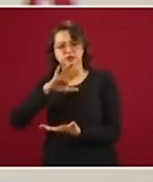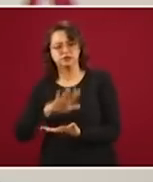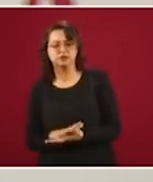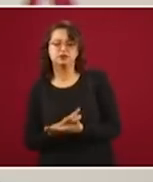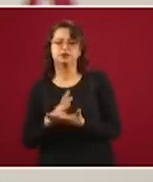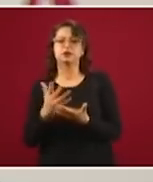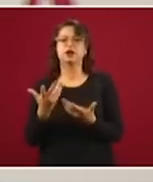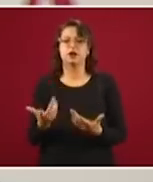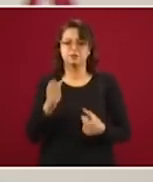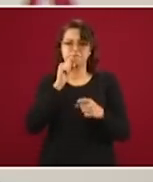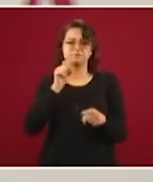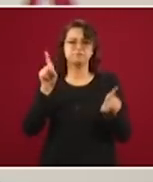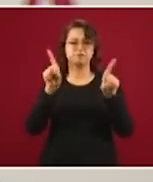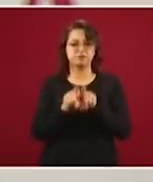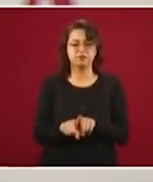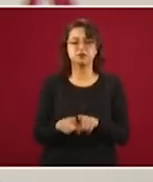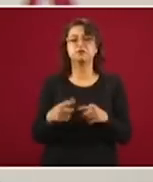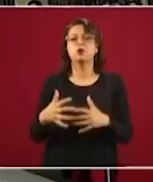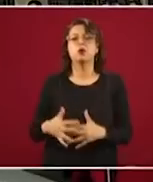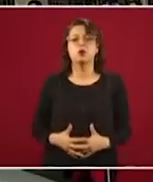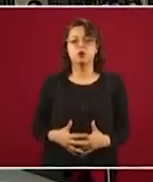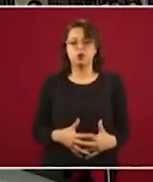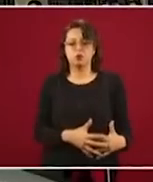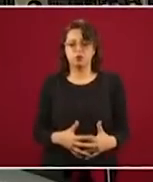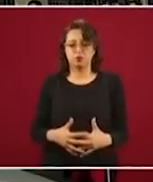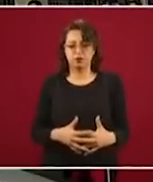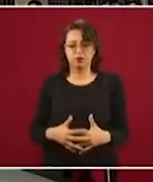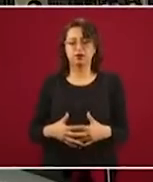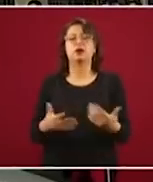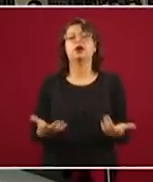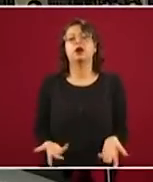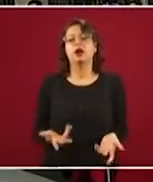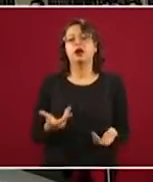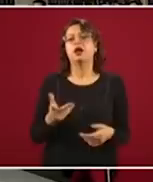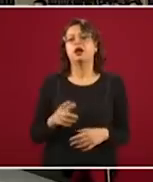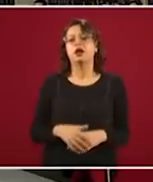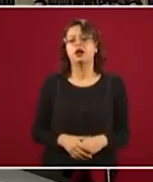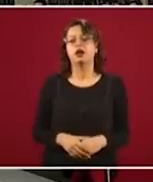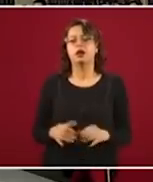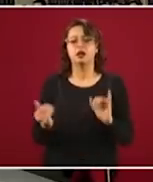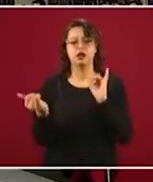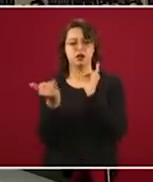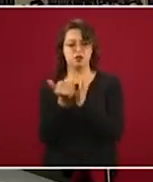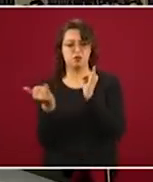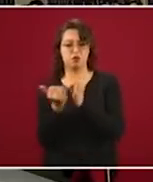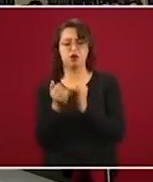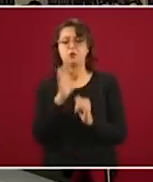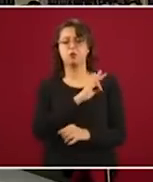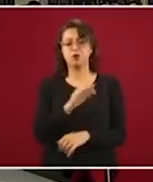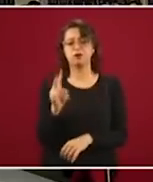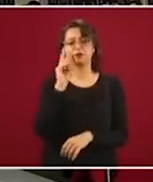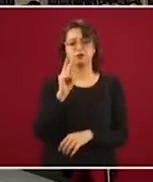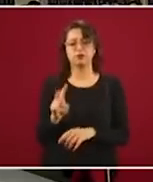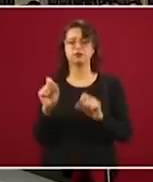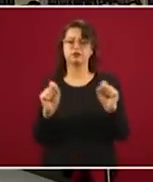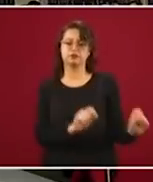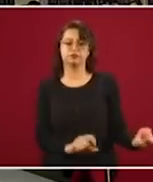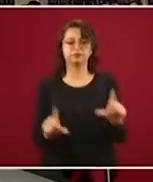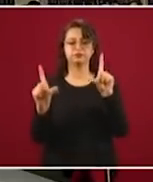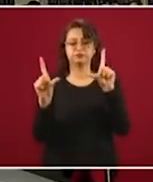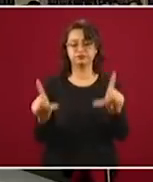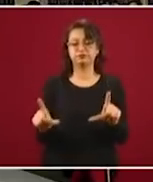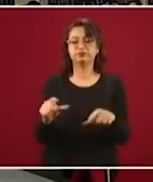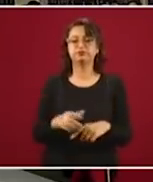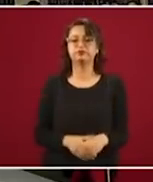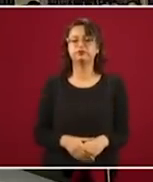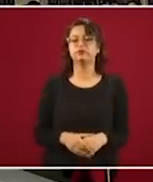también de atención ginecobstétrica. De manera semejante, en la siguiente diapositiva, estamos avanzando en